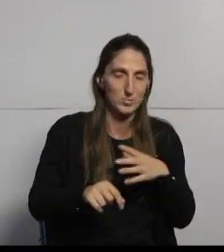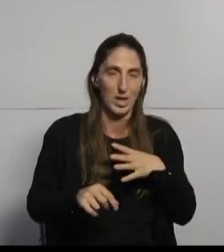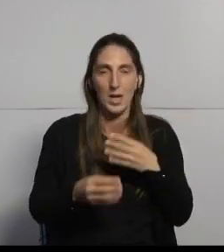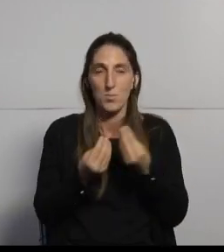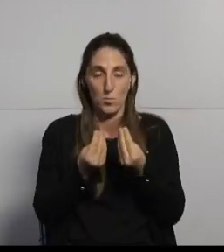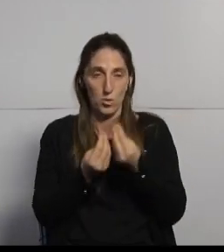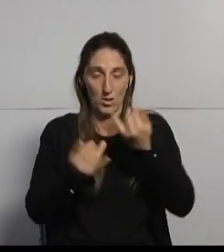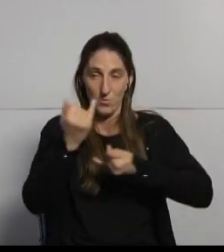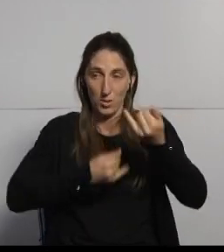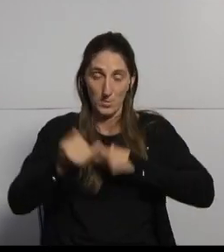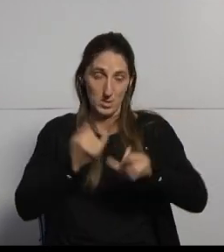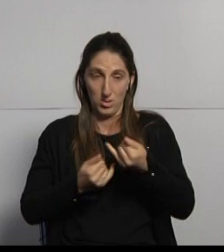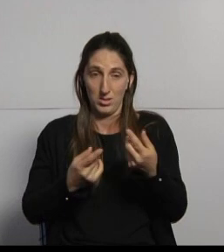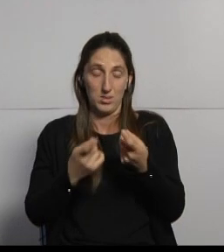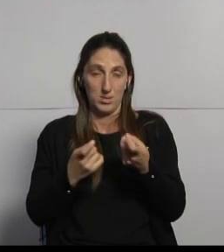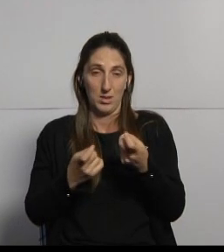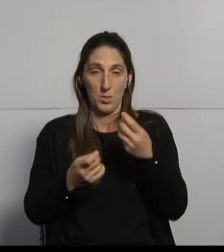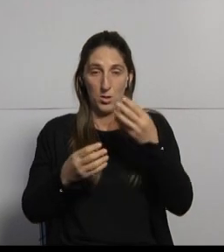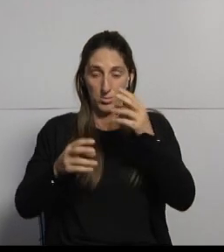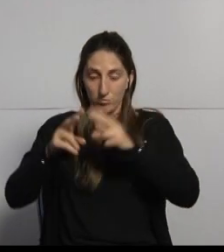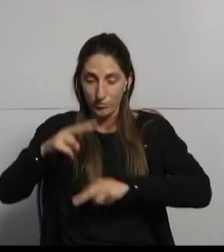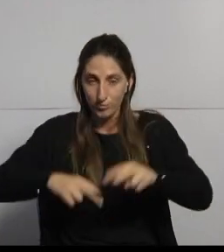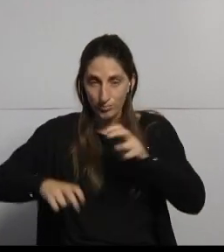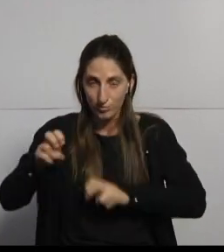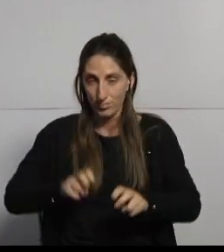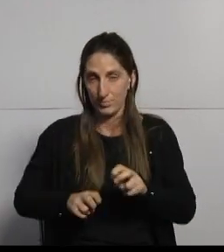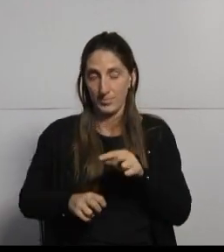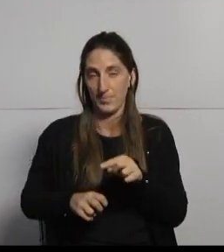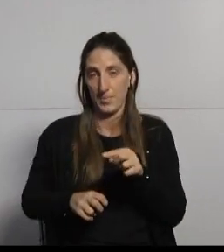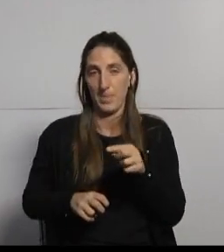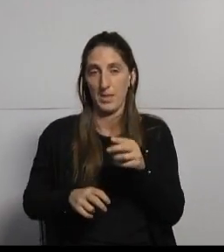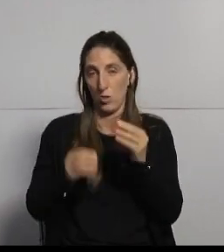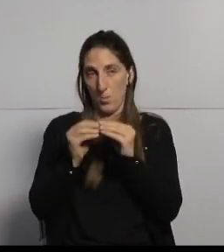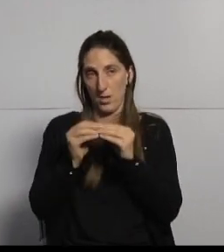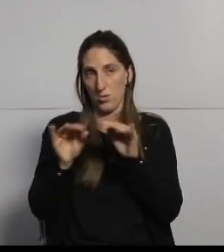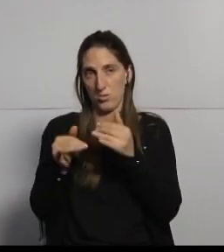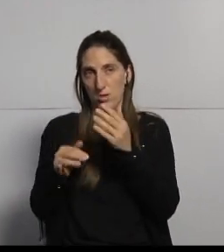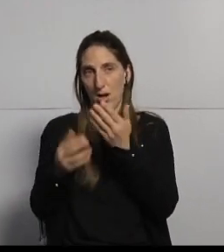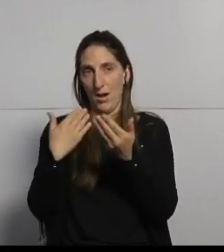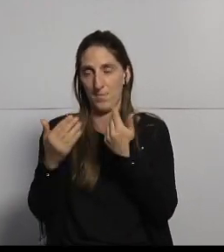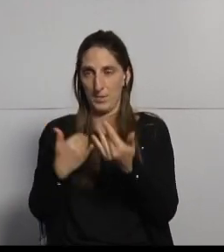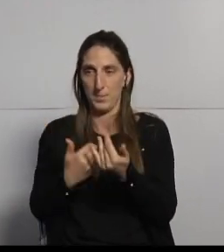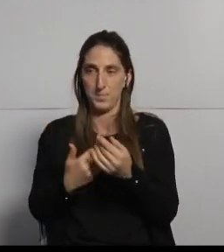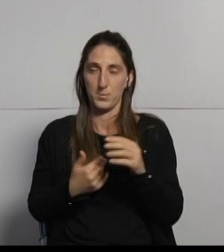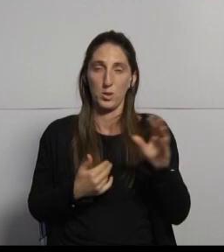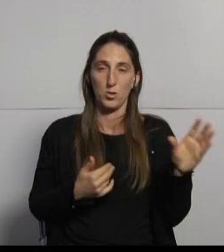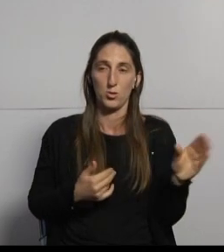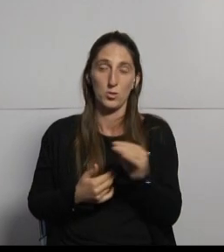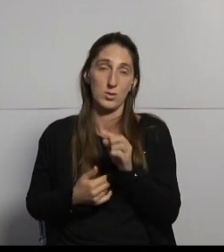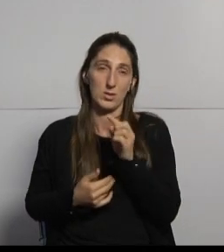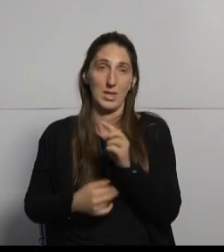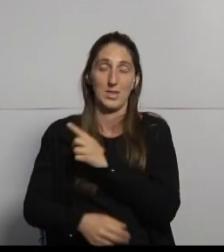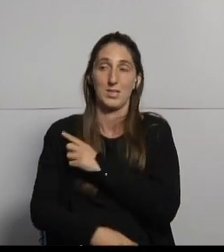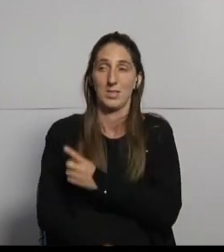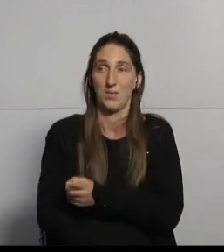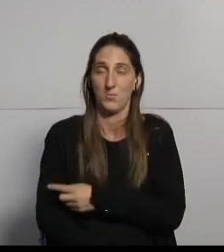lo que podemos procesar, que Benjamín y Ever hablaron un poco de eso, y Héctor lo mencionó también. Entonces, todas esas fuerzas de